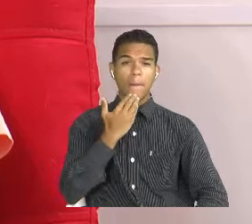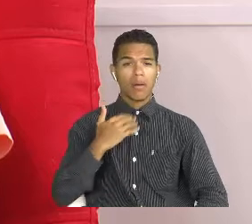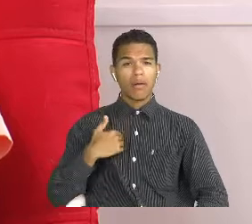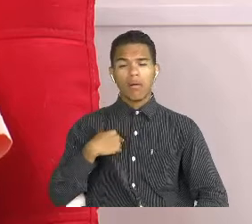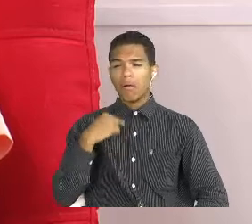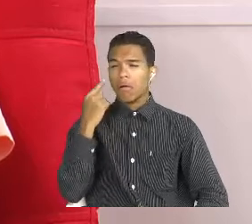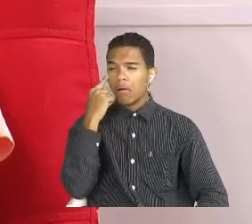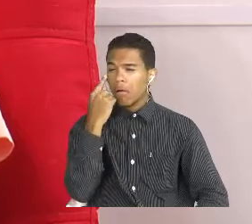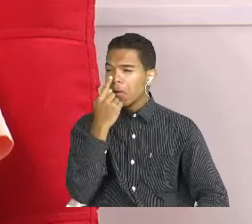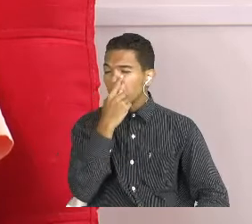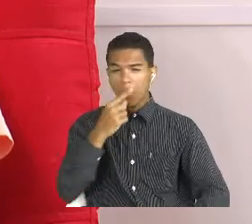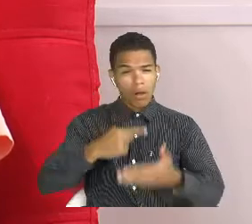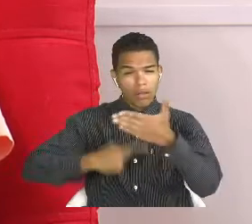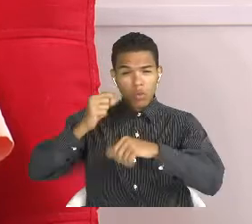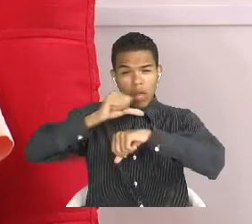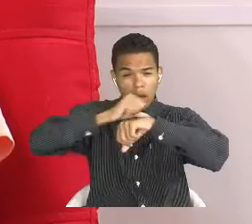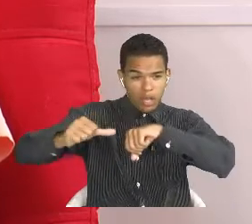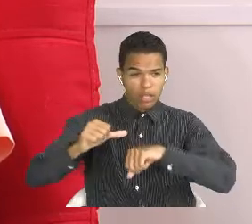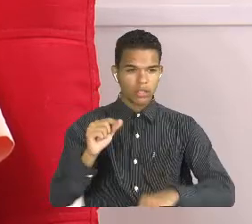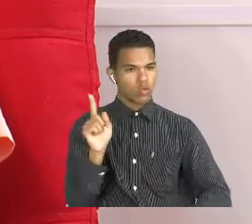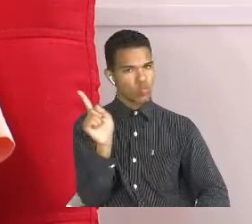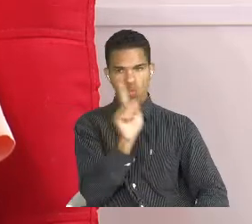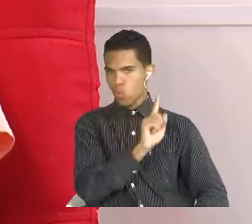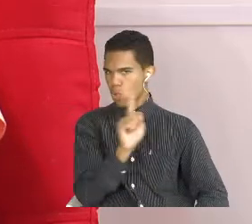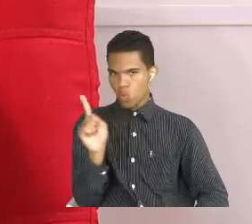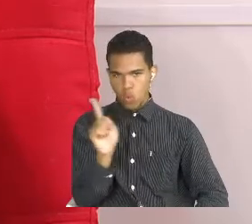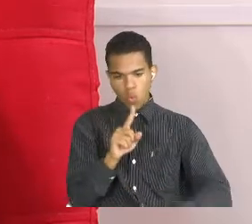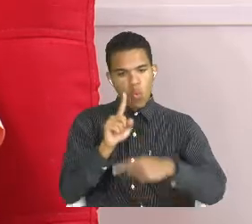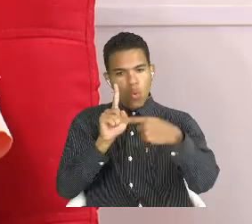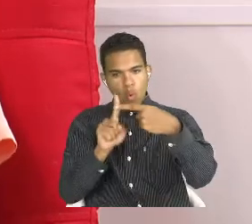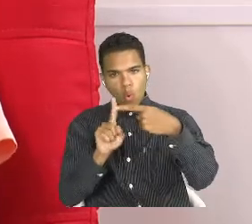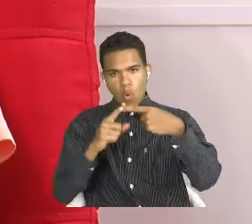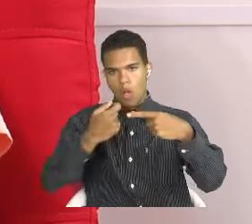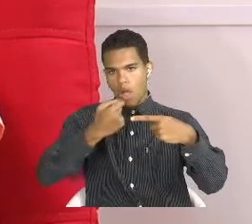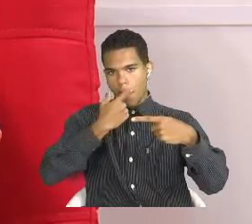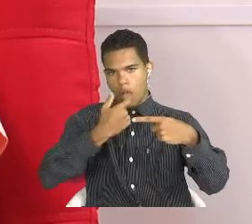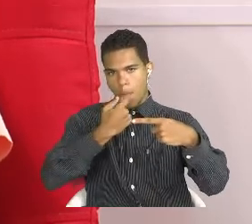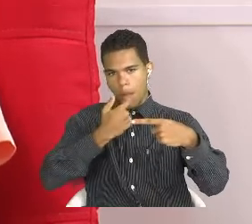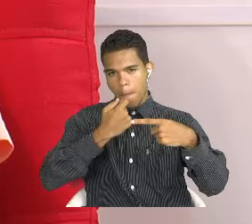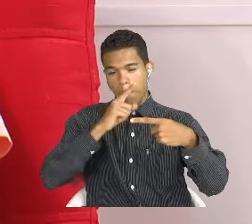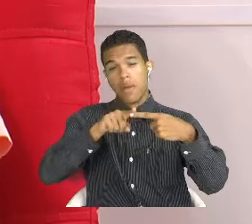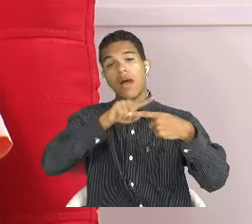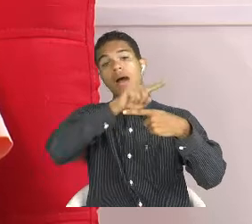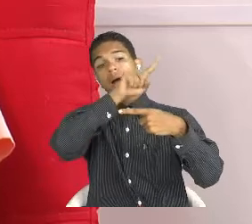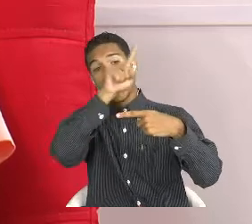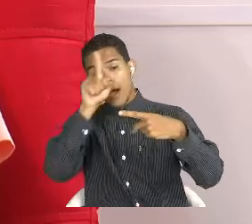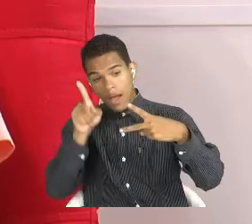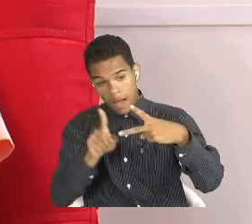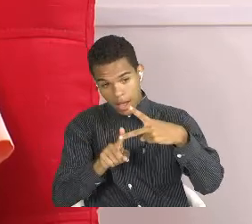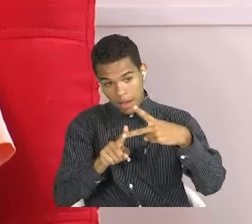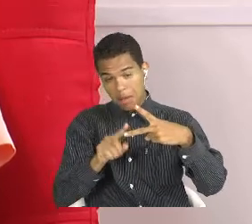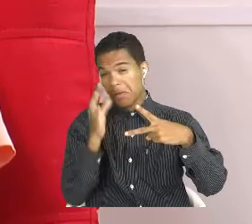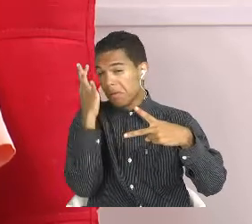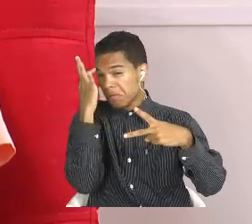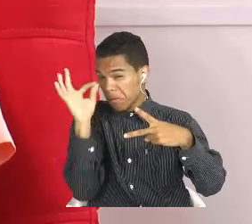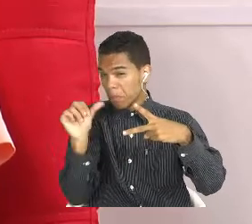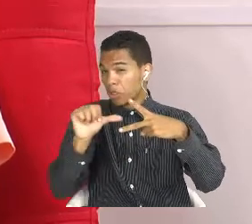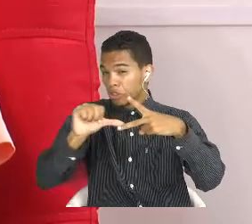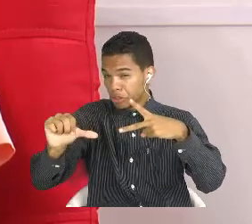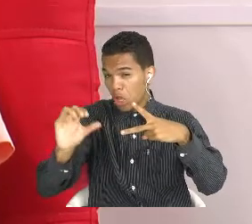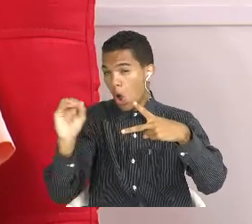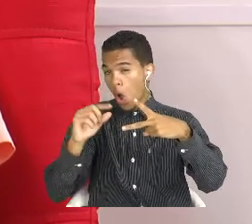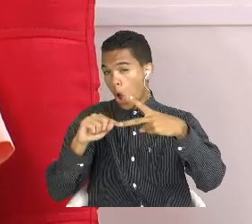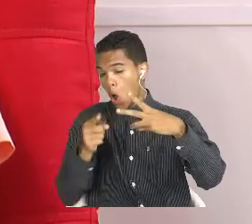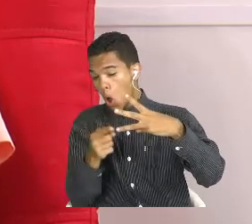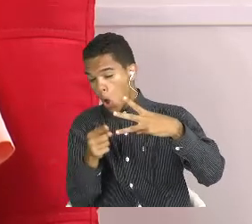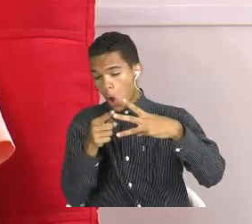voy a operar, no. La cirugía es un segundo nivel o tercer nivel para el manejo y el tratamiento y